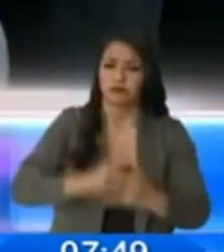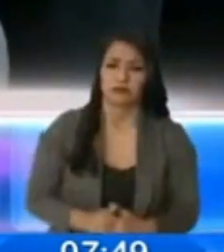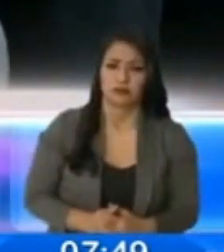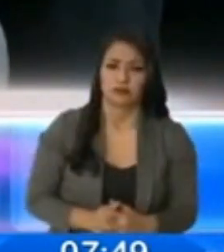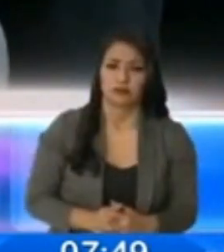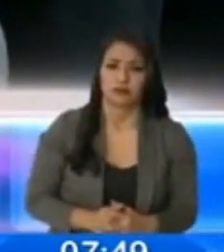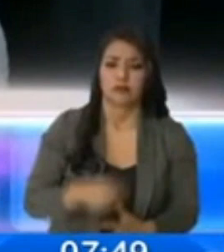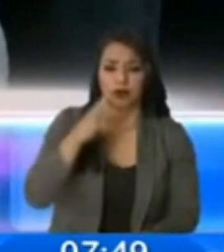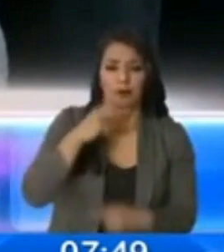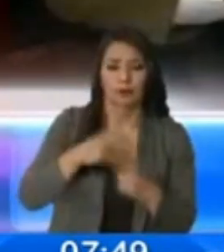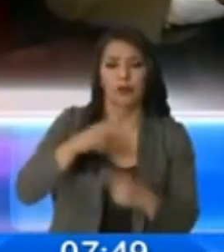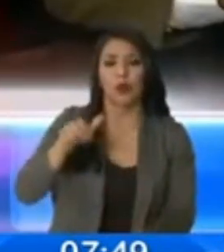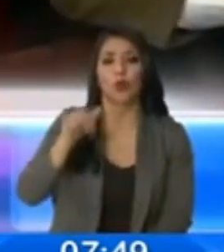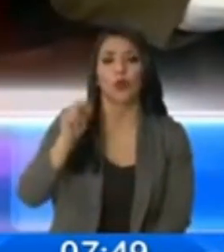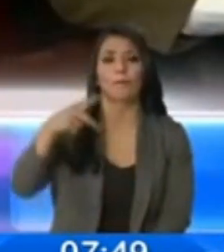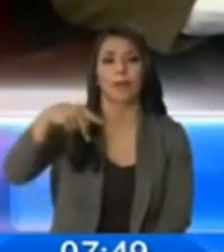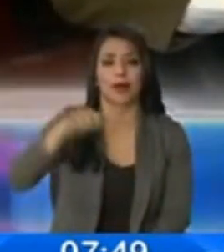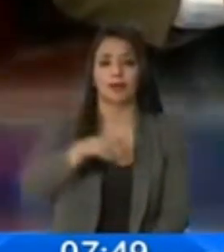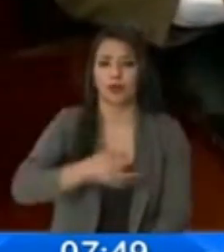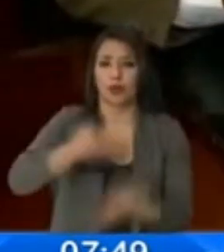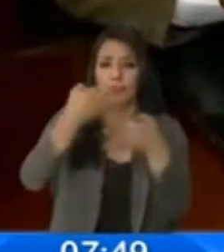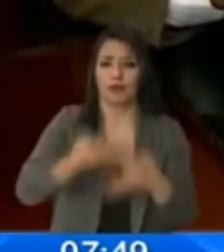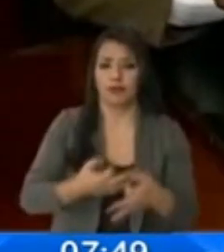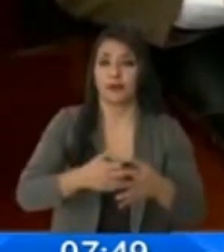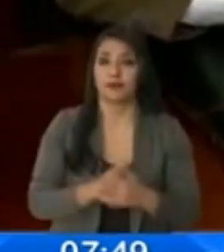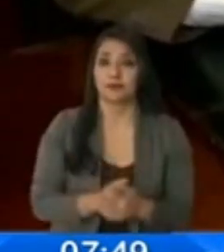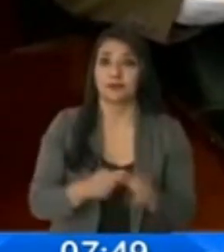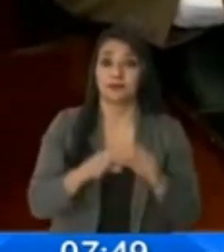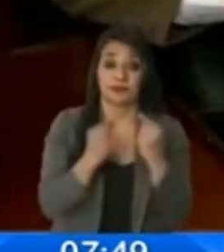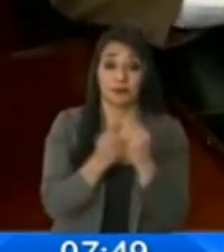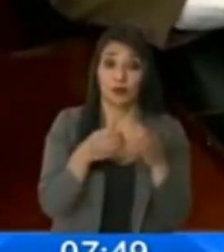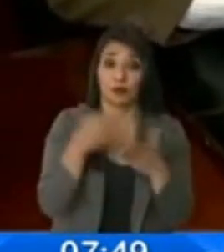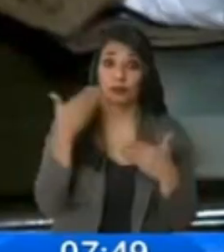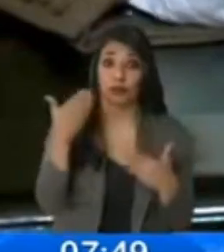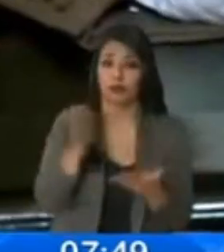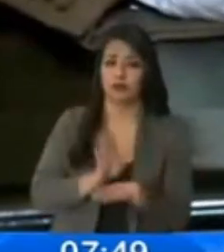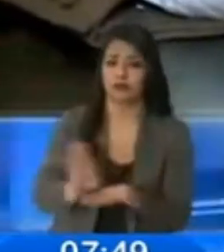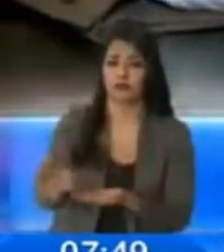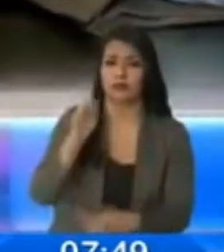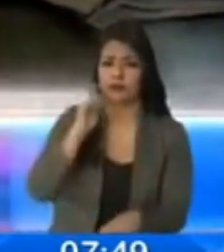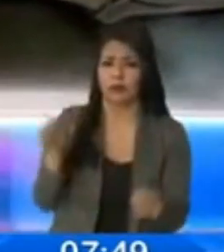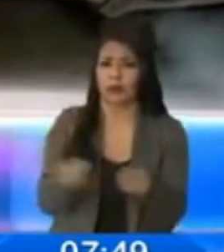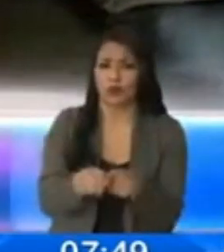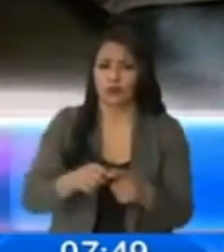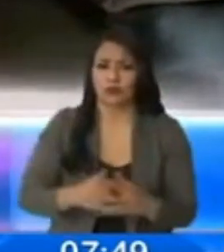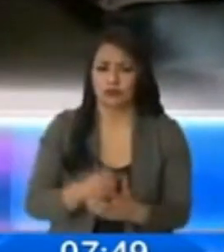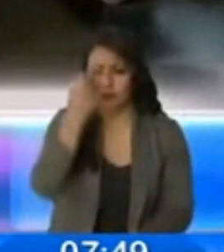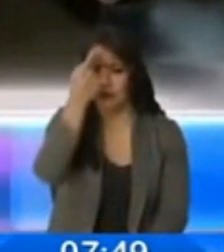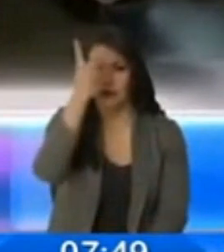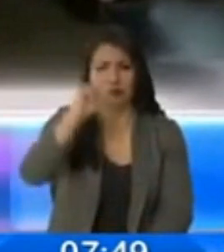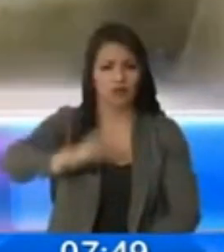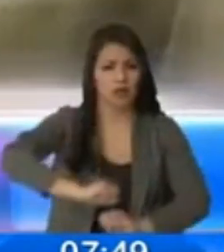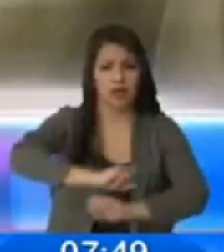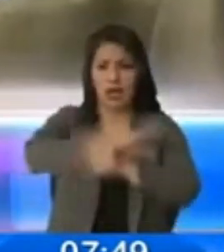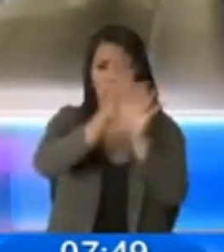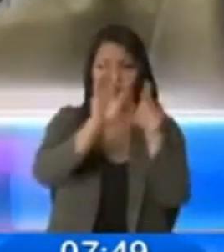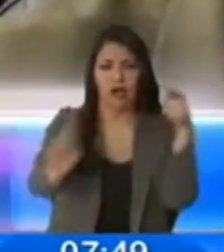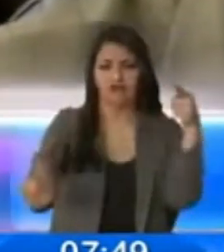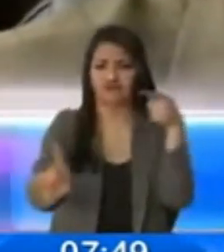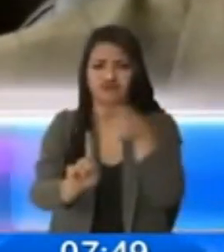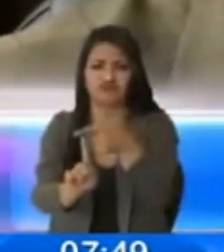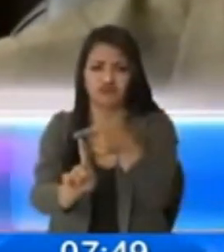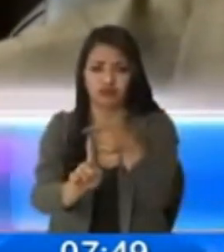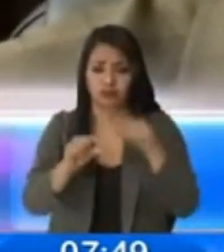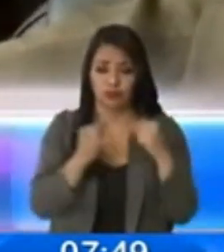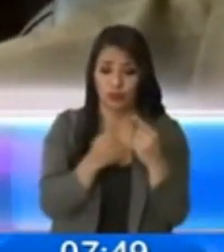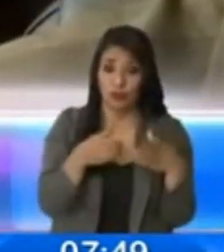caso es Juan Pablo Arévalo. Pero desde Maná se rechaza esta aseveración. Afirman que la decisión fue clara y directa. No quieren que dentro